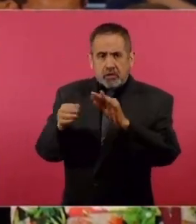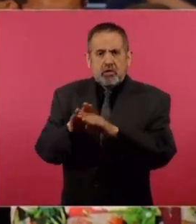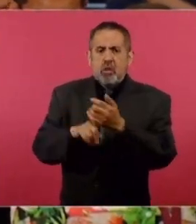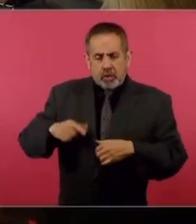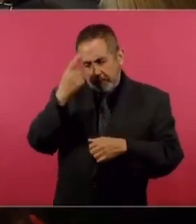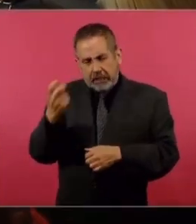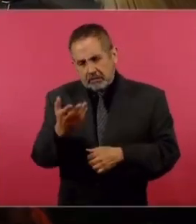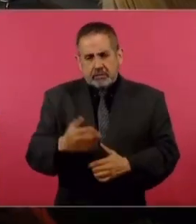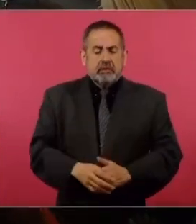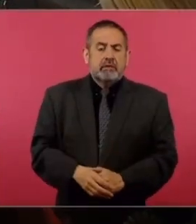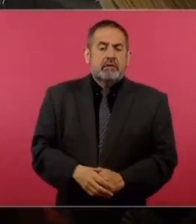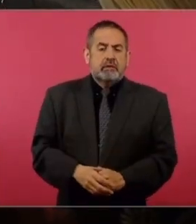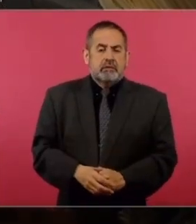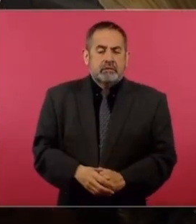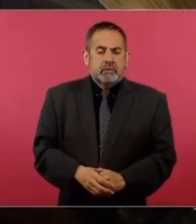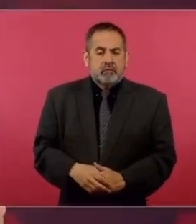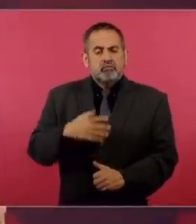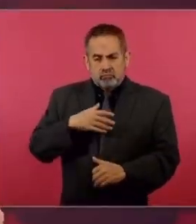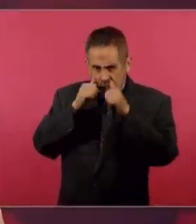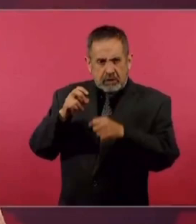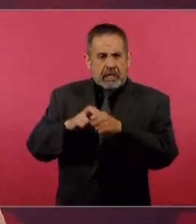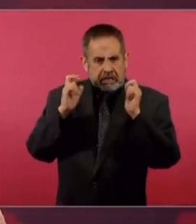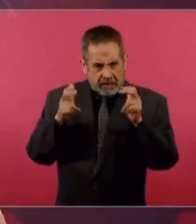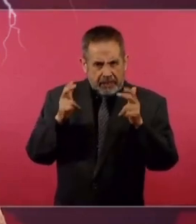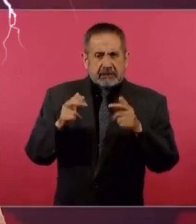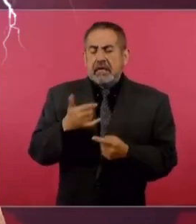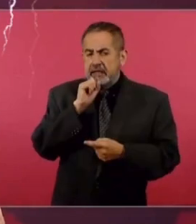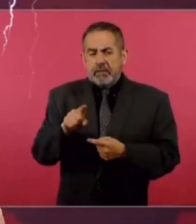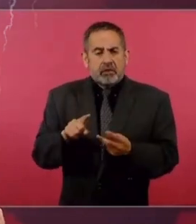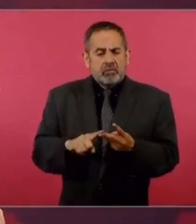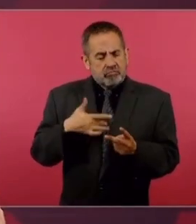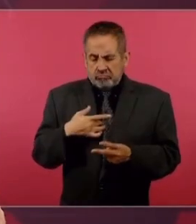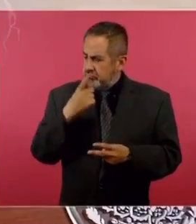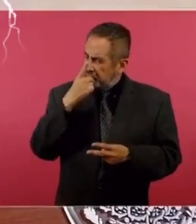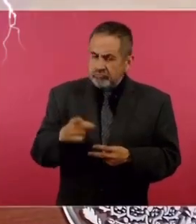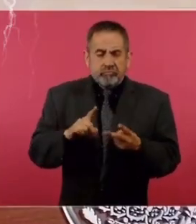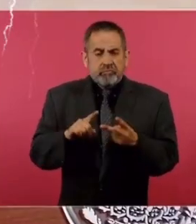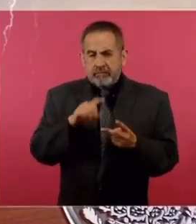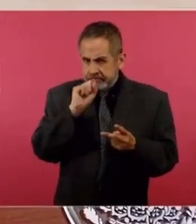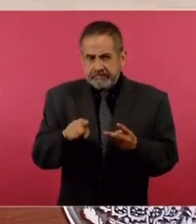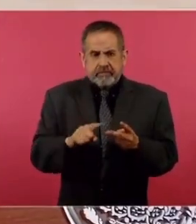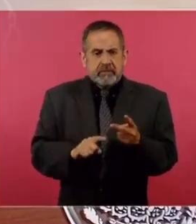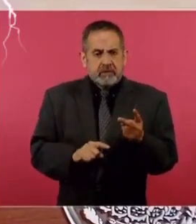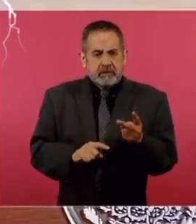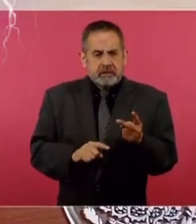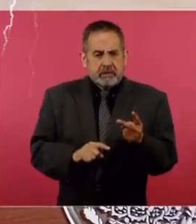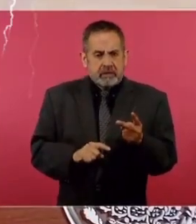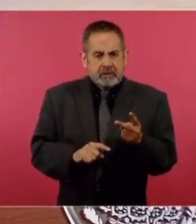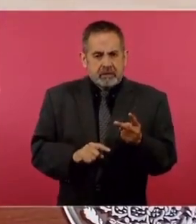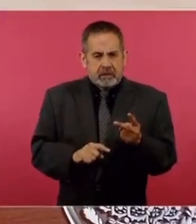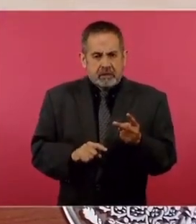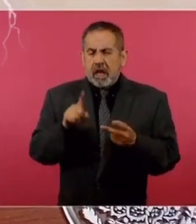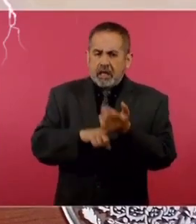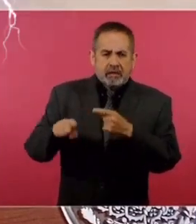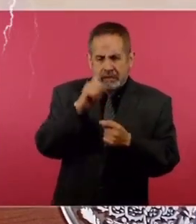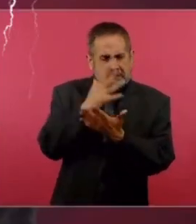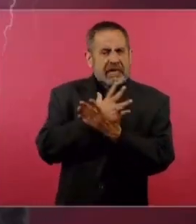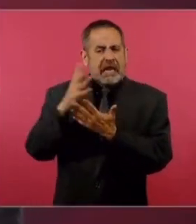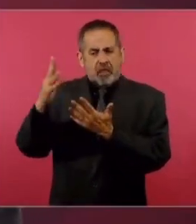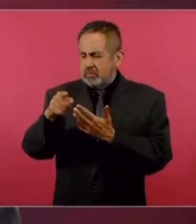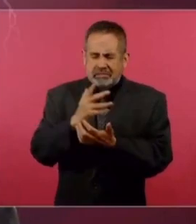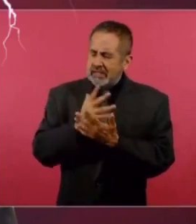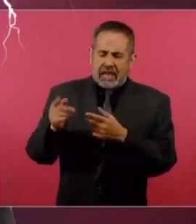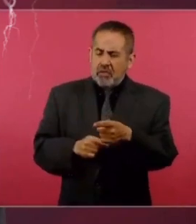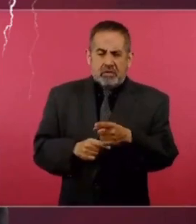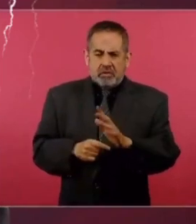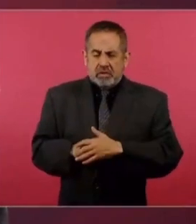los desplazados. Pues estamos atendiendo los problemas en Chiapas y también sostengo de que se ha exagerado